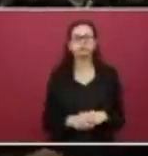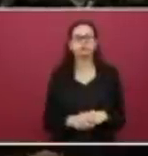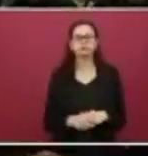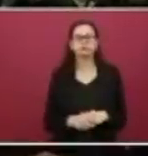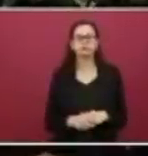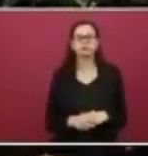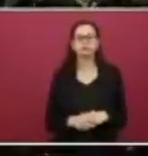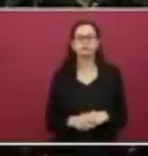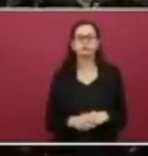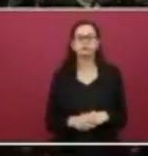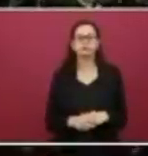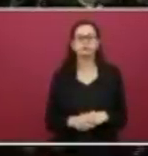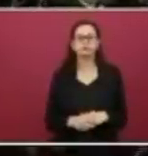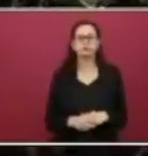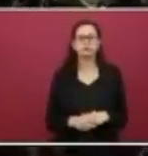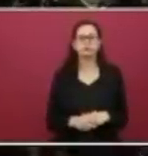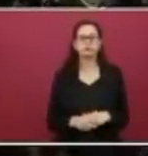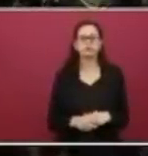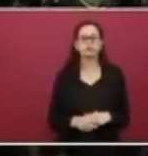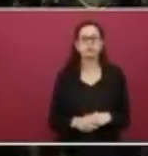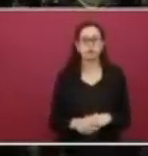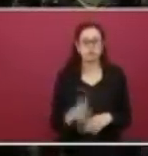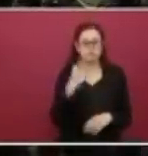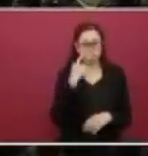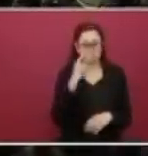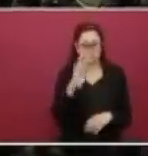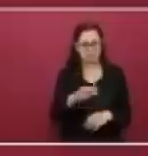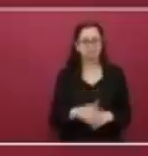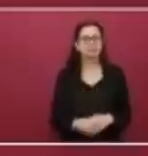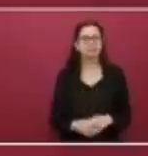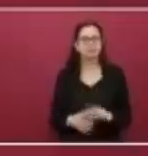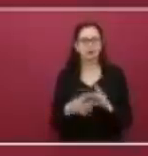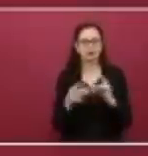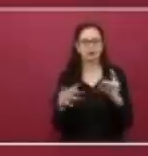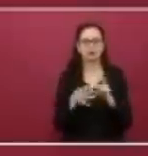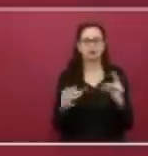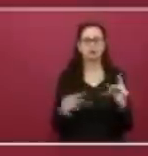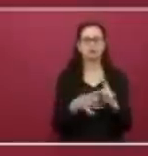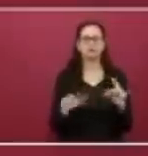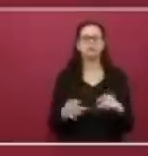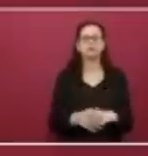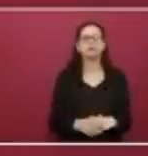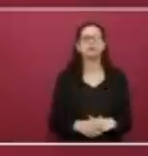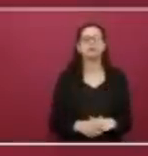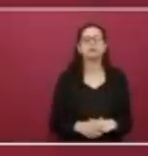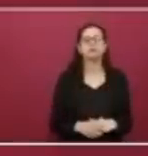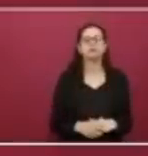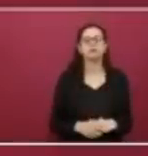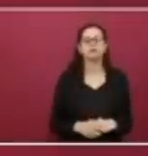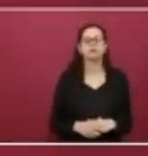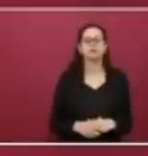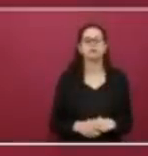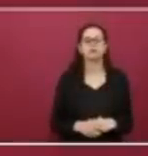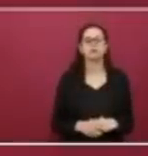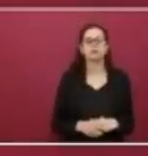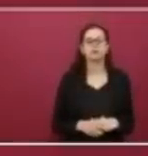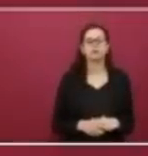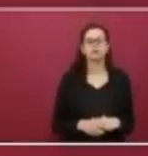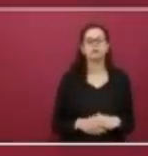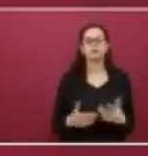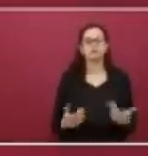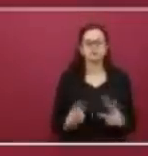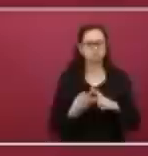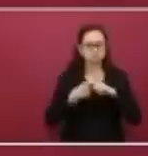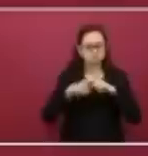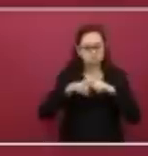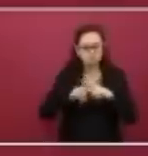gasoducto miren se empezó una obra a la construcción de